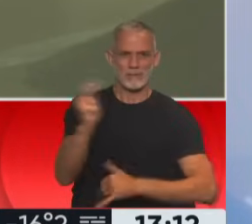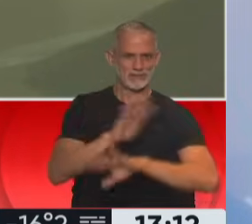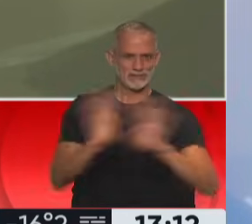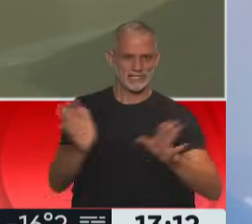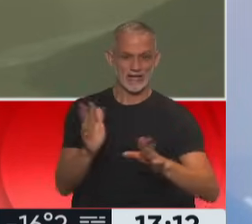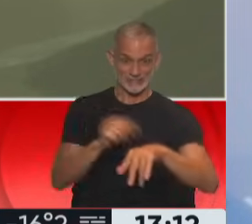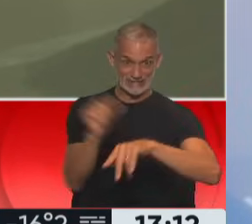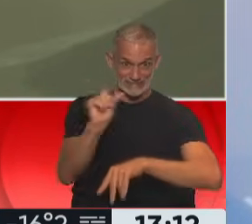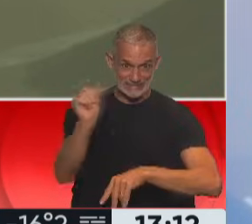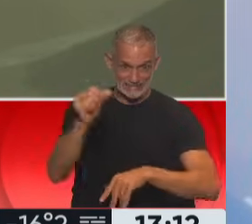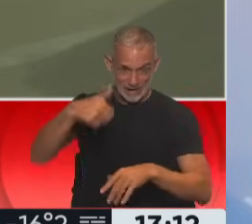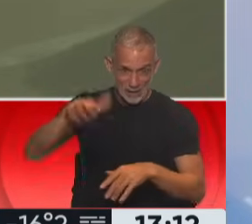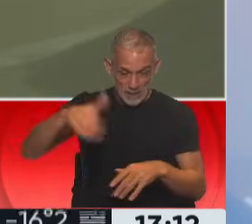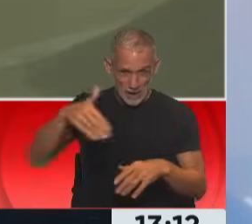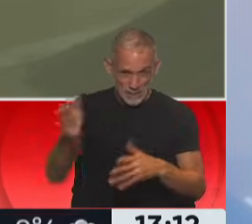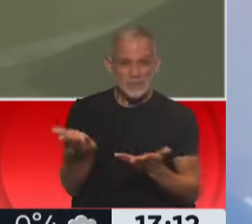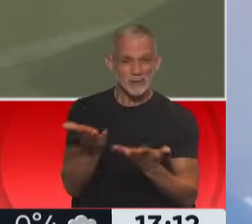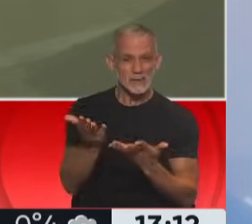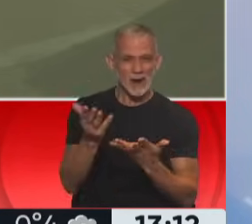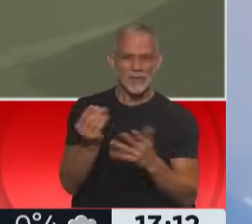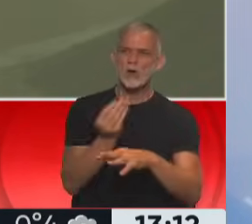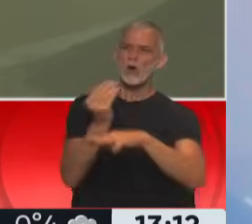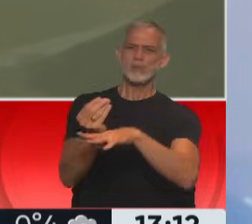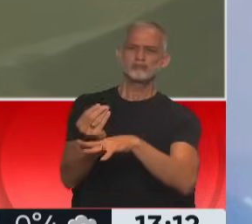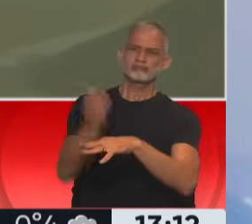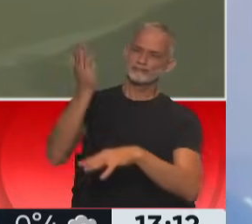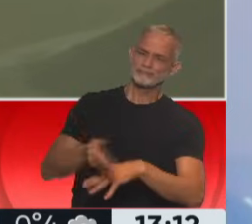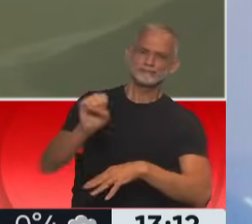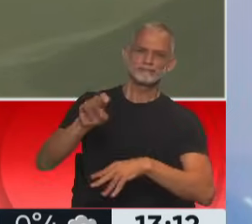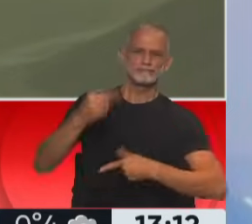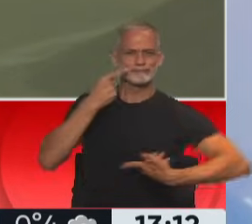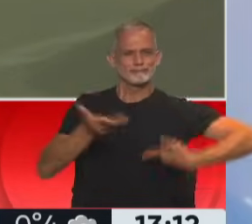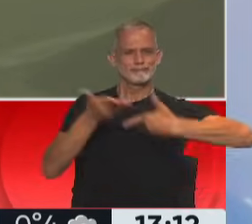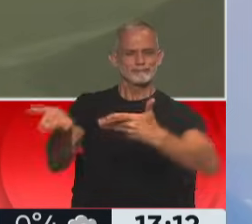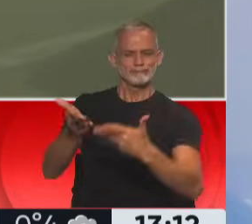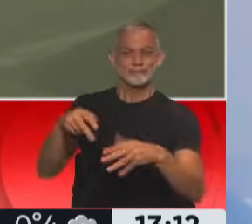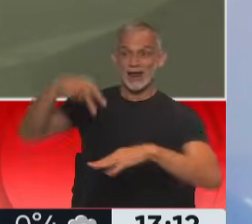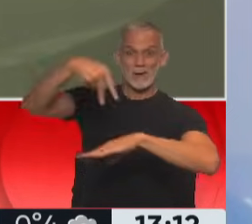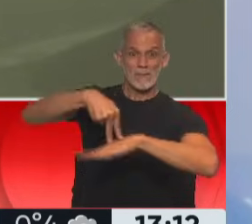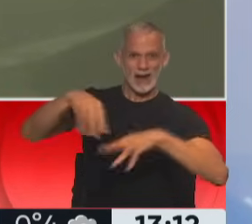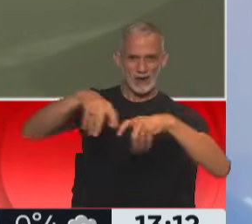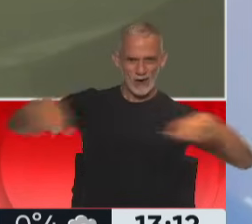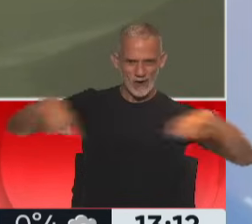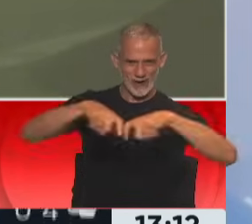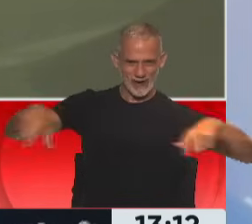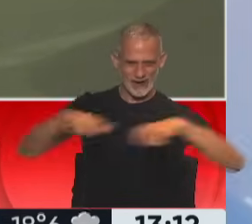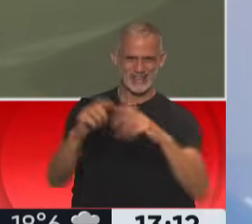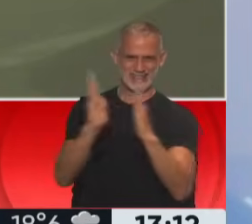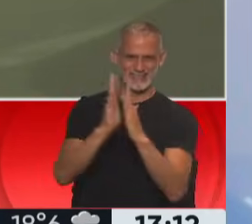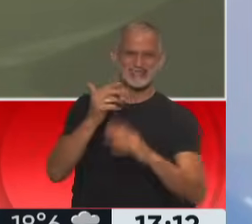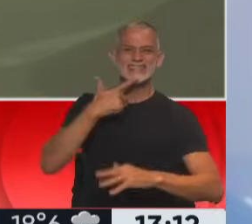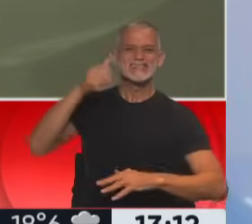en instantes nada más será proclamado allí en el balcón principal de la Basílica de San